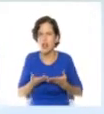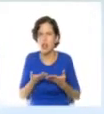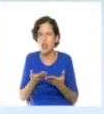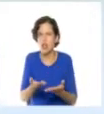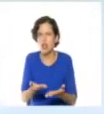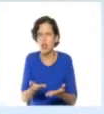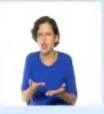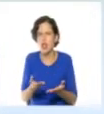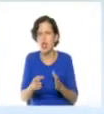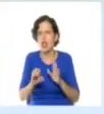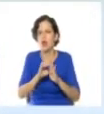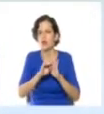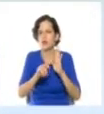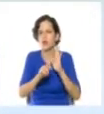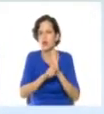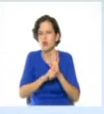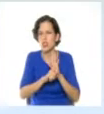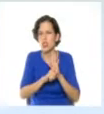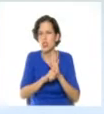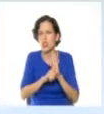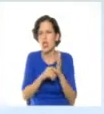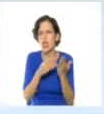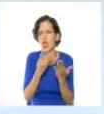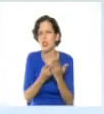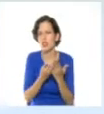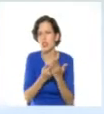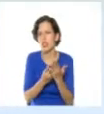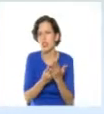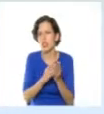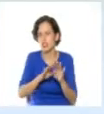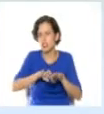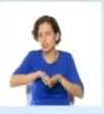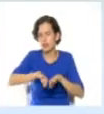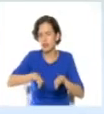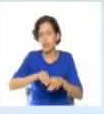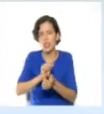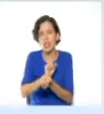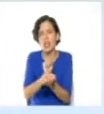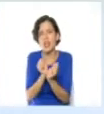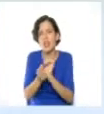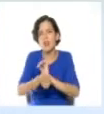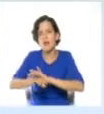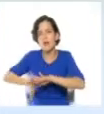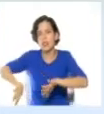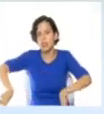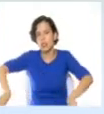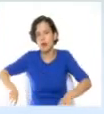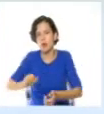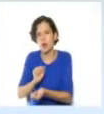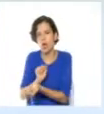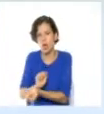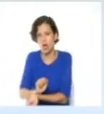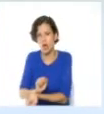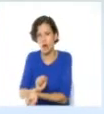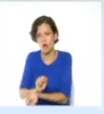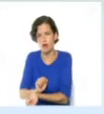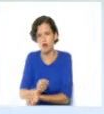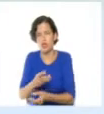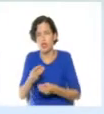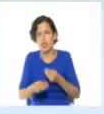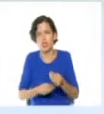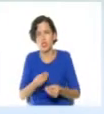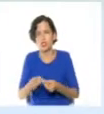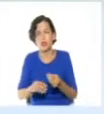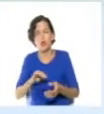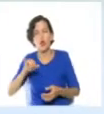rango constitucional al decreto de la ley de abolición de la esclavitud plasmado por su hermano José Gregorio